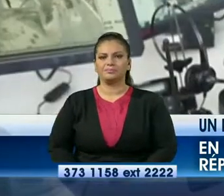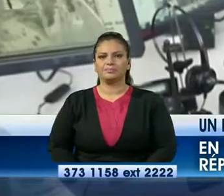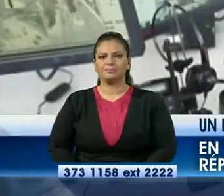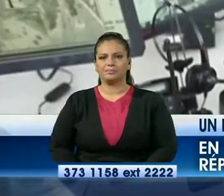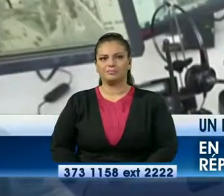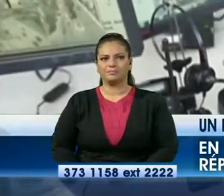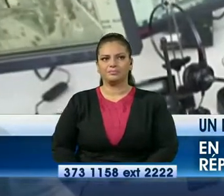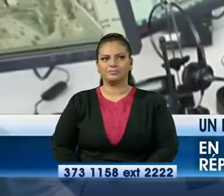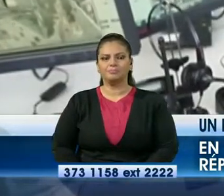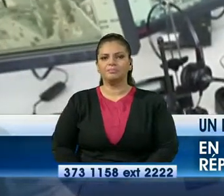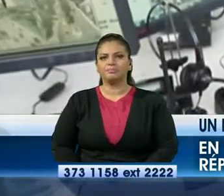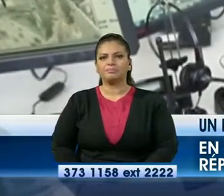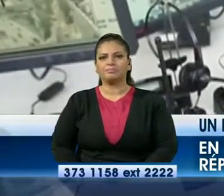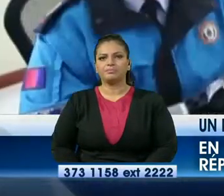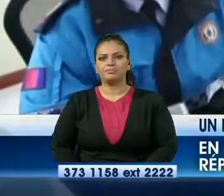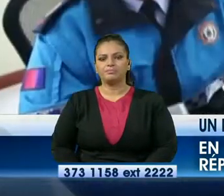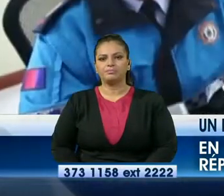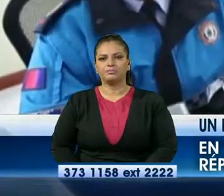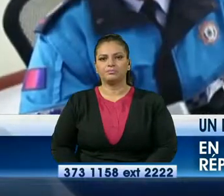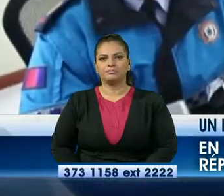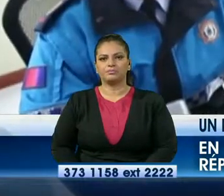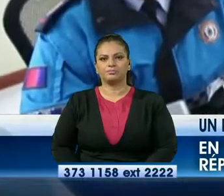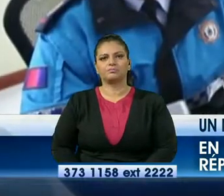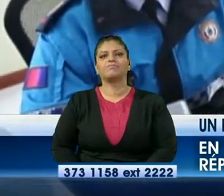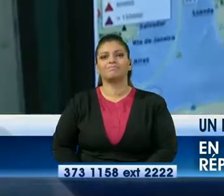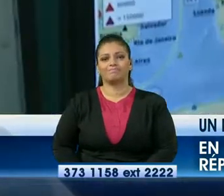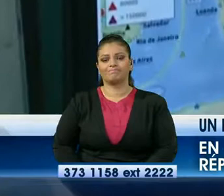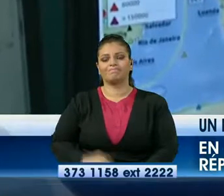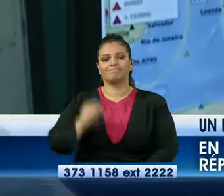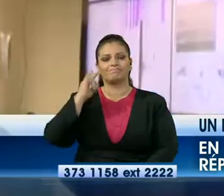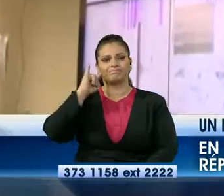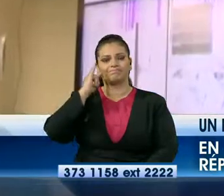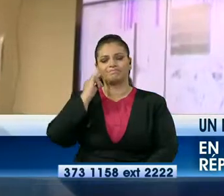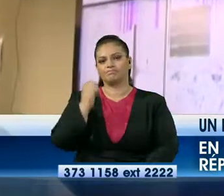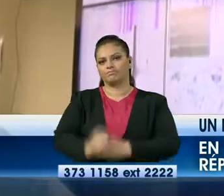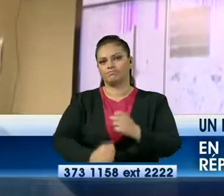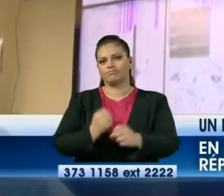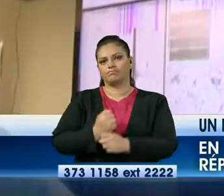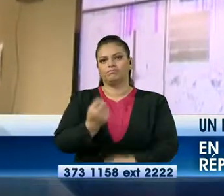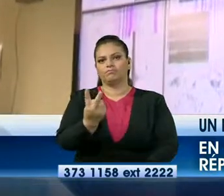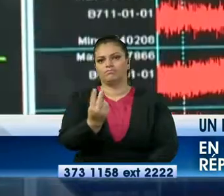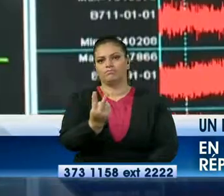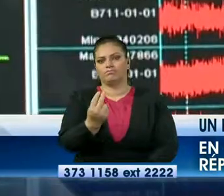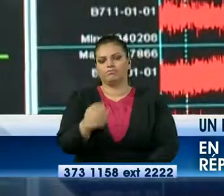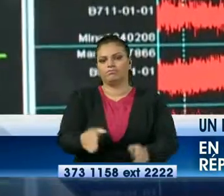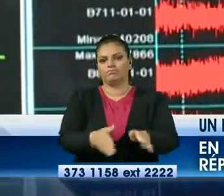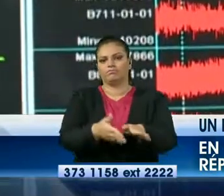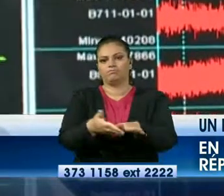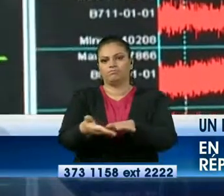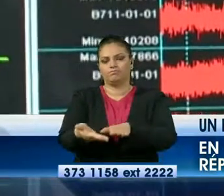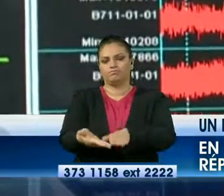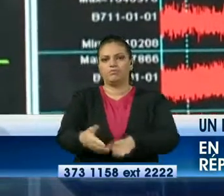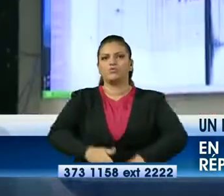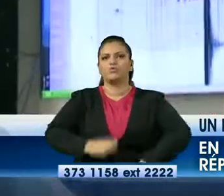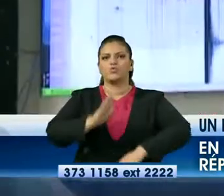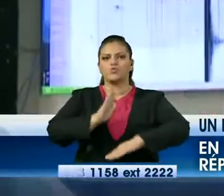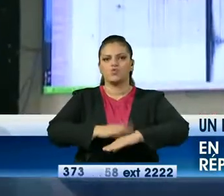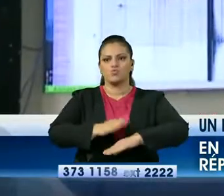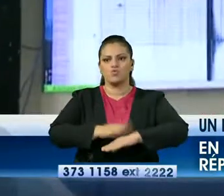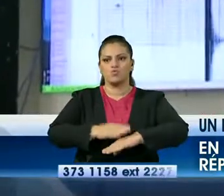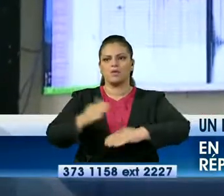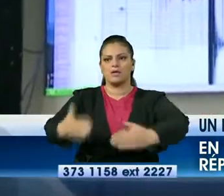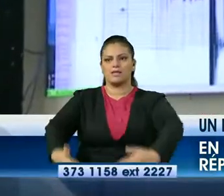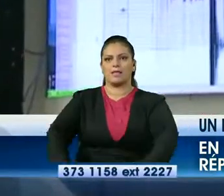se haya perdido la vida de una menor de apenas 12 años en virtud de que el colapso de la estructura de una